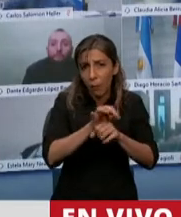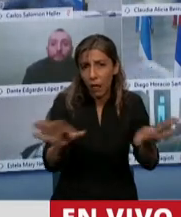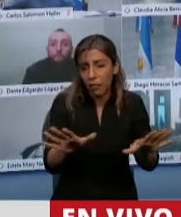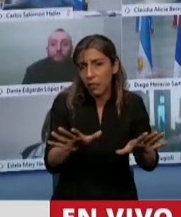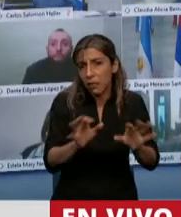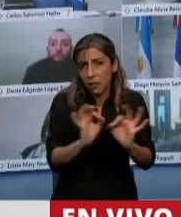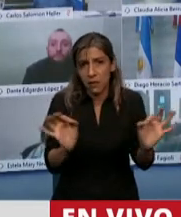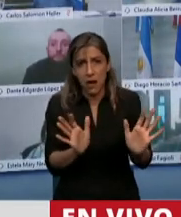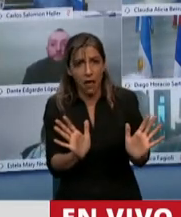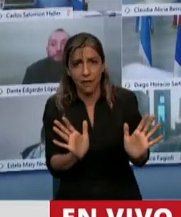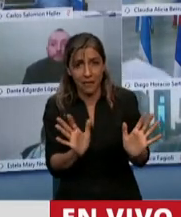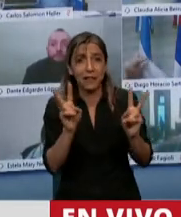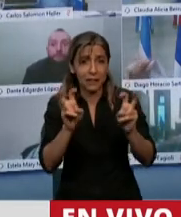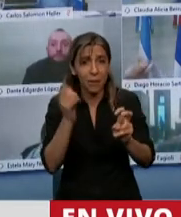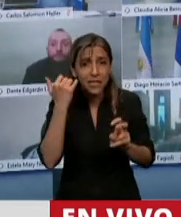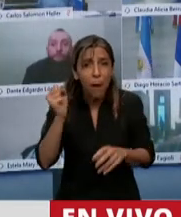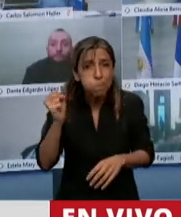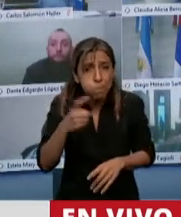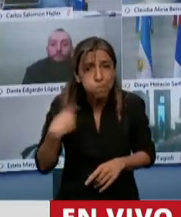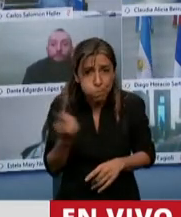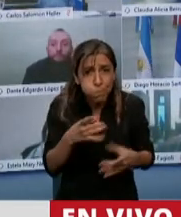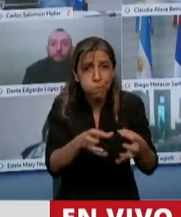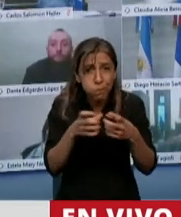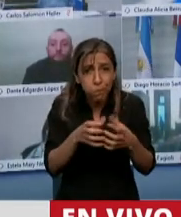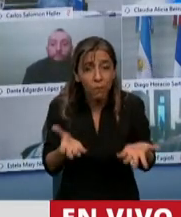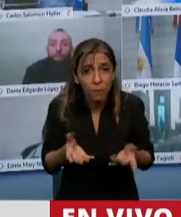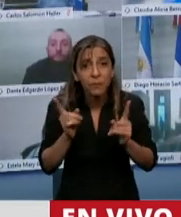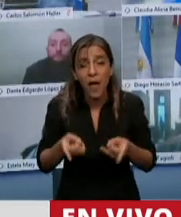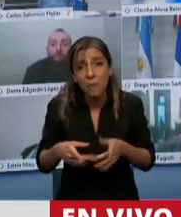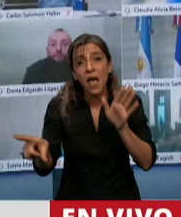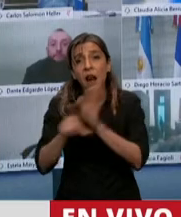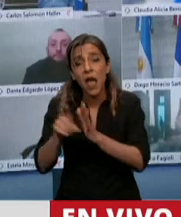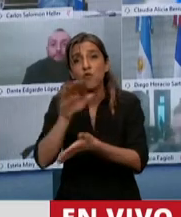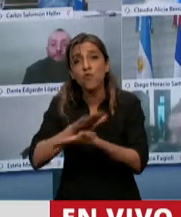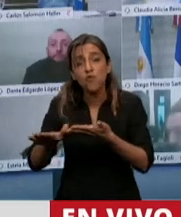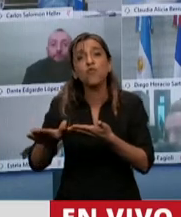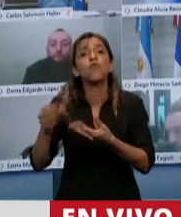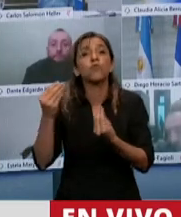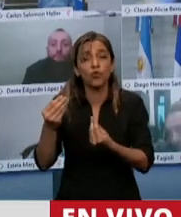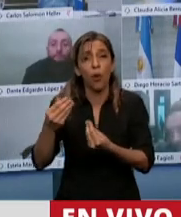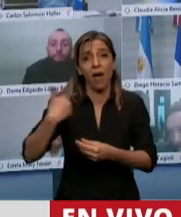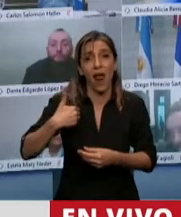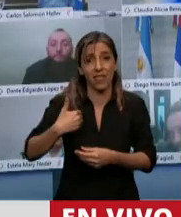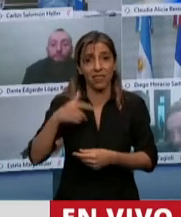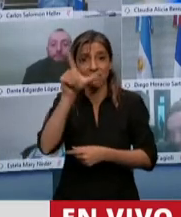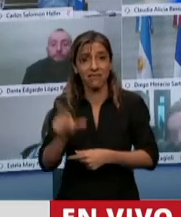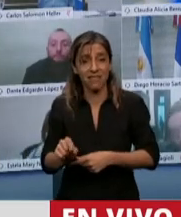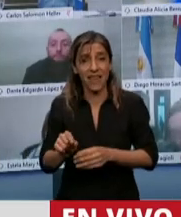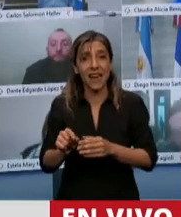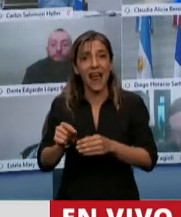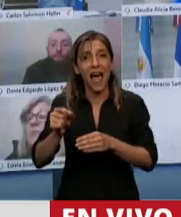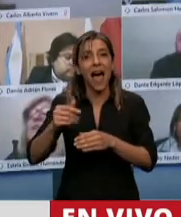también la nueva ley que avanza sobre los nuevos límites de nuestra plataforma, que no es un tema que tenga que